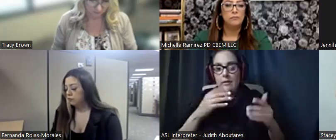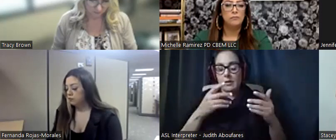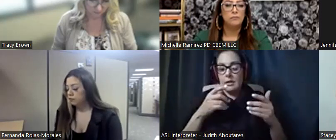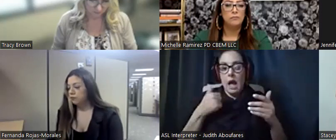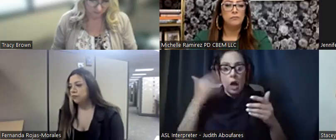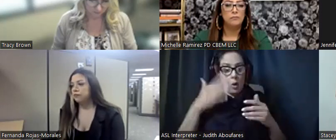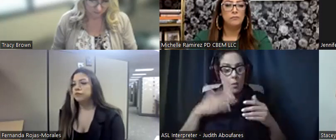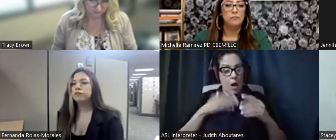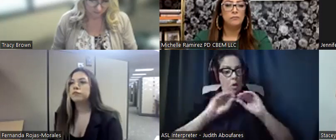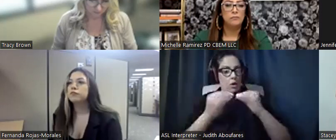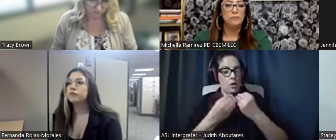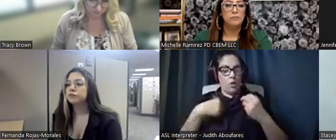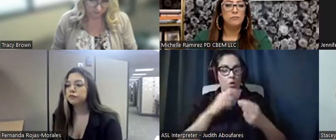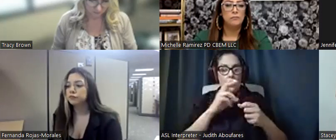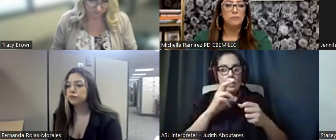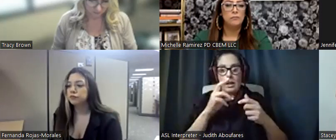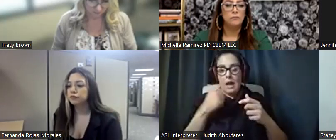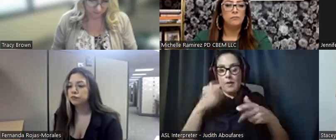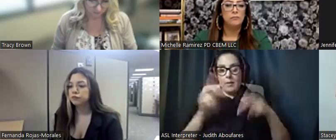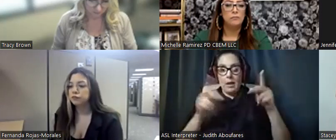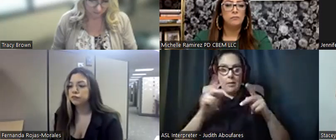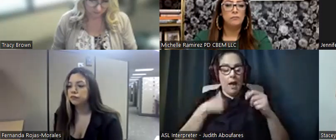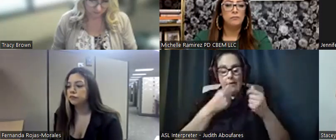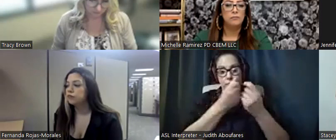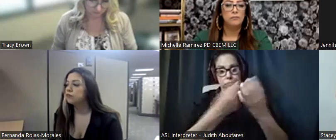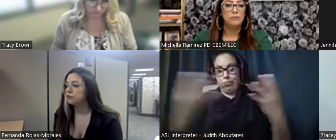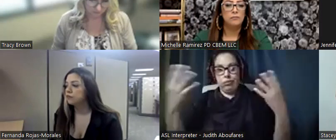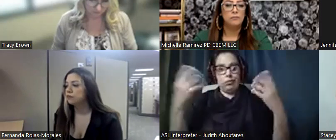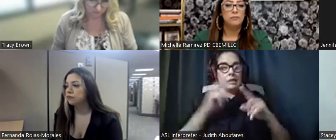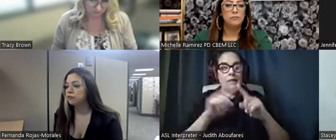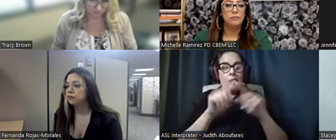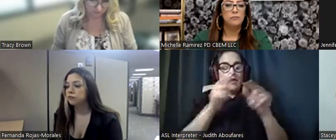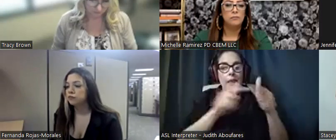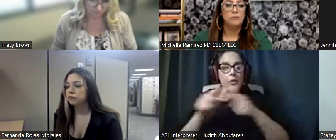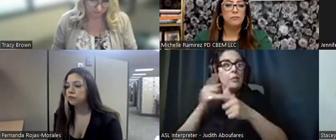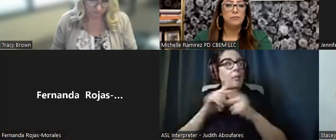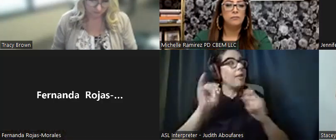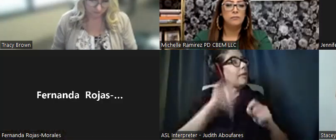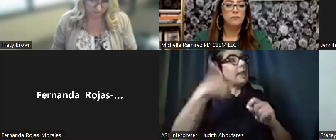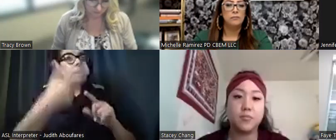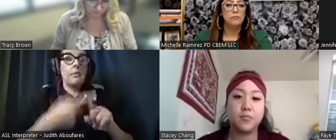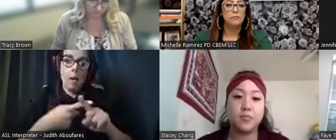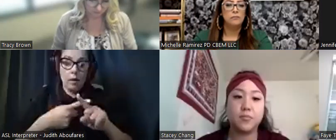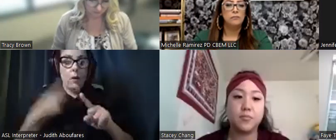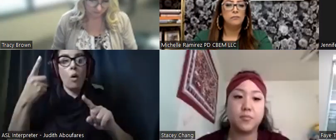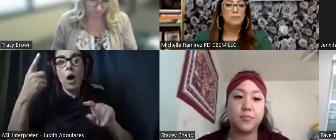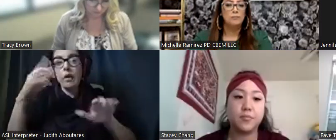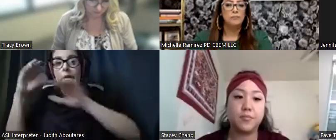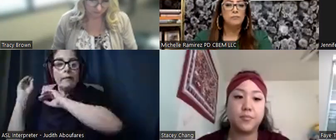personas. Yo sé que en mi organización tenemos personas que hablan muchos idiomas, pero